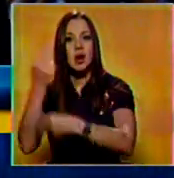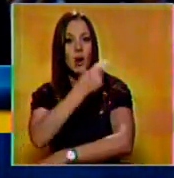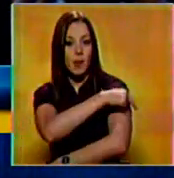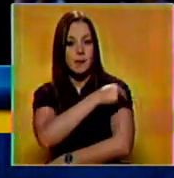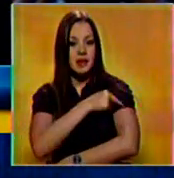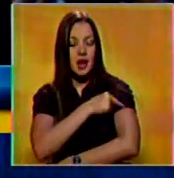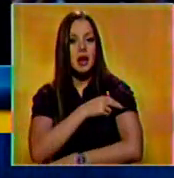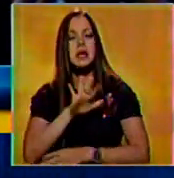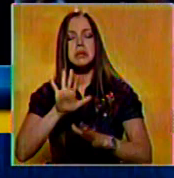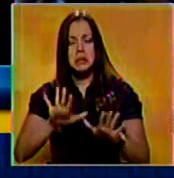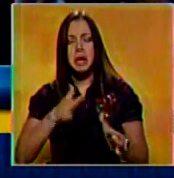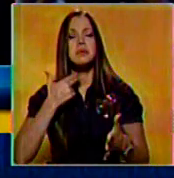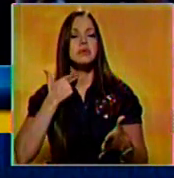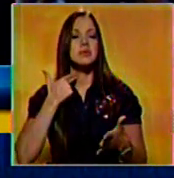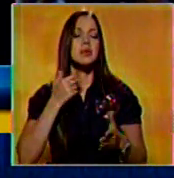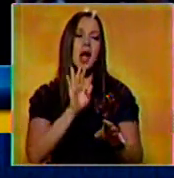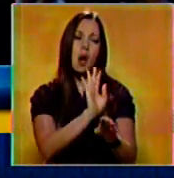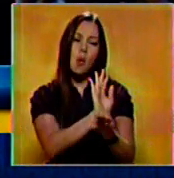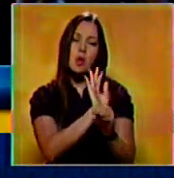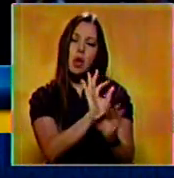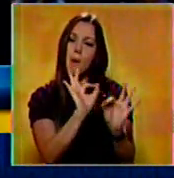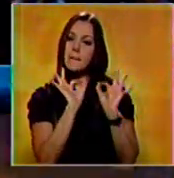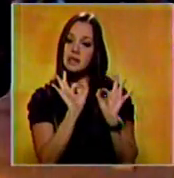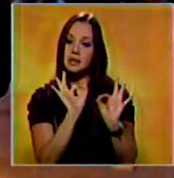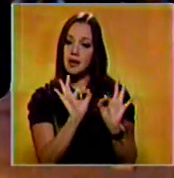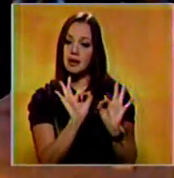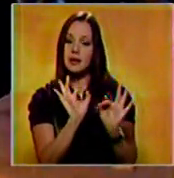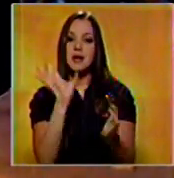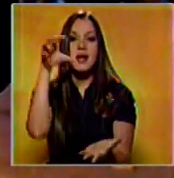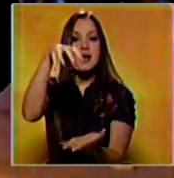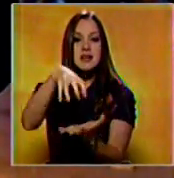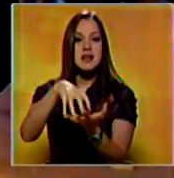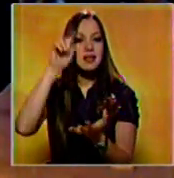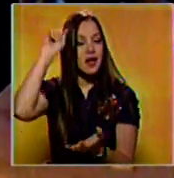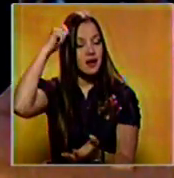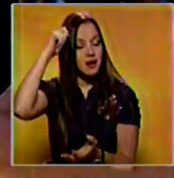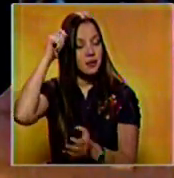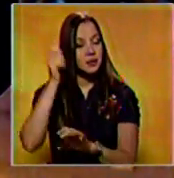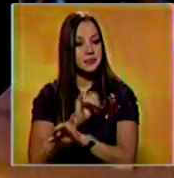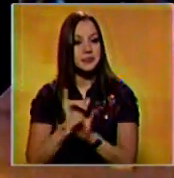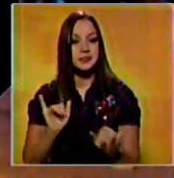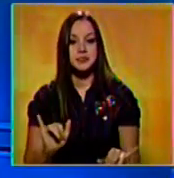permanece estable bajo cuidados especiales. En Quinta Crespo, Euclides Sotillo, Noticiero Venevisión.